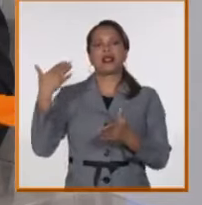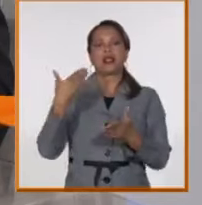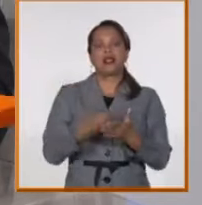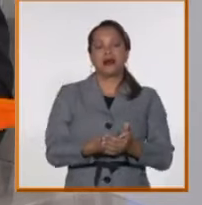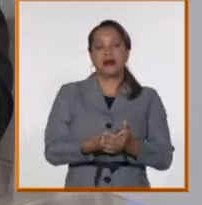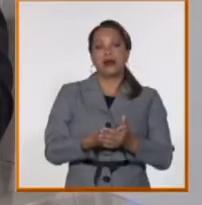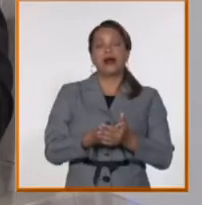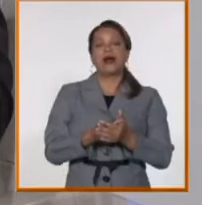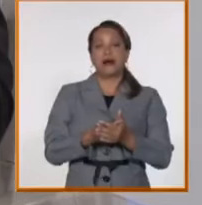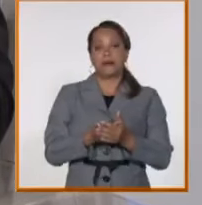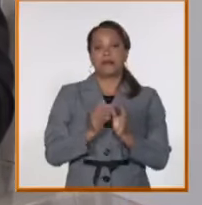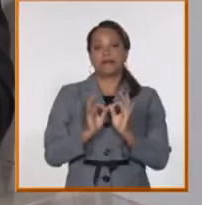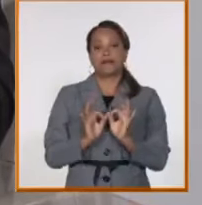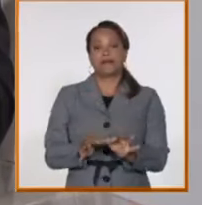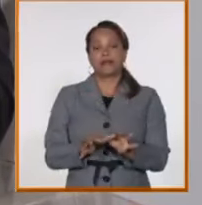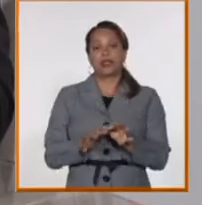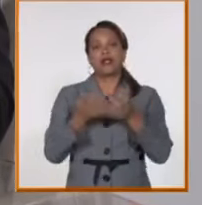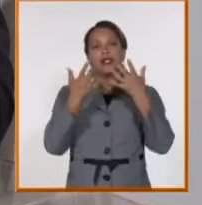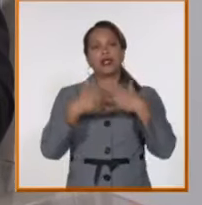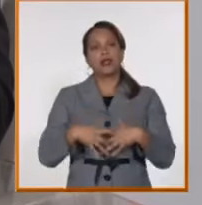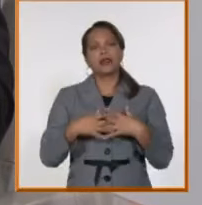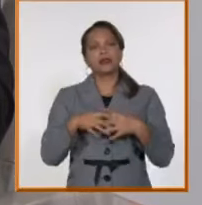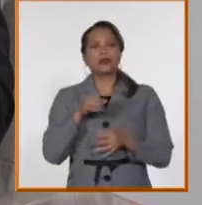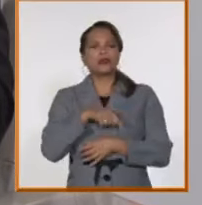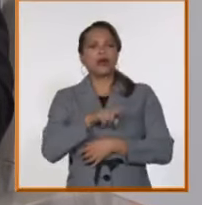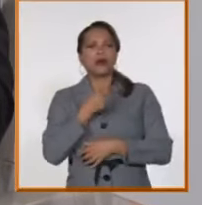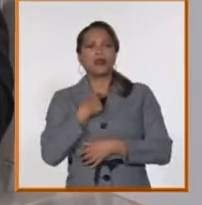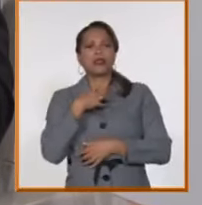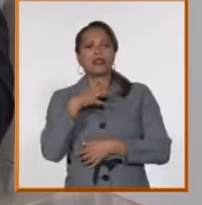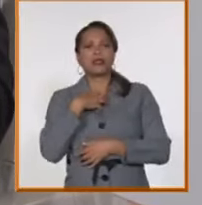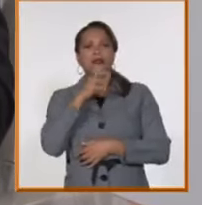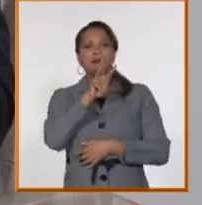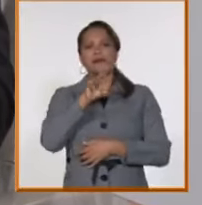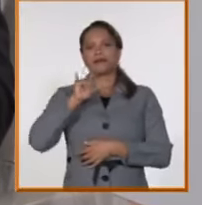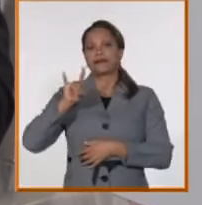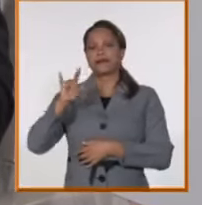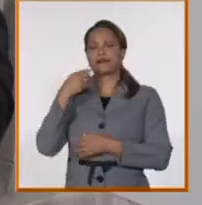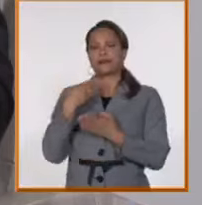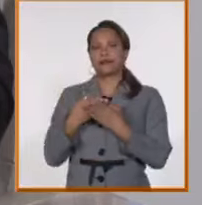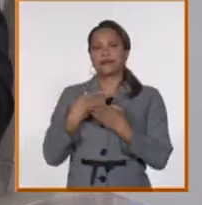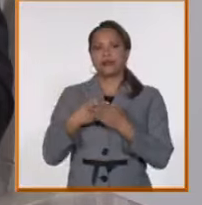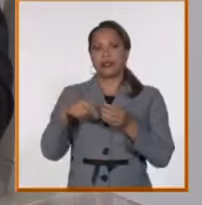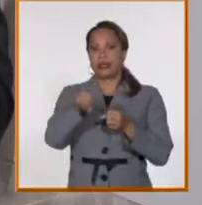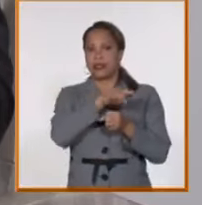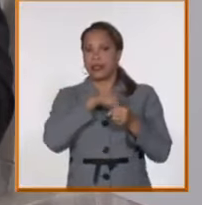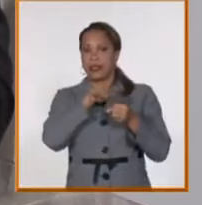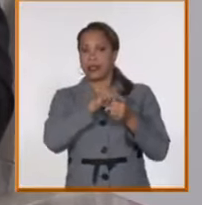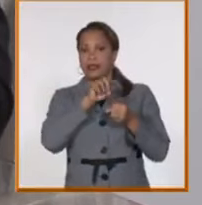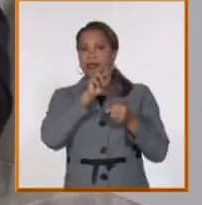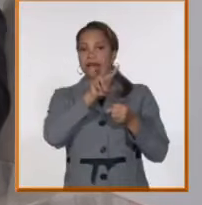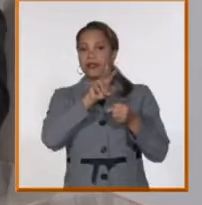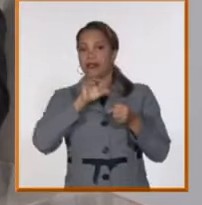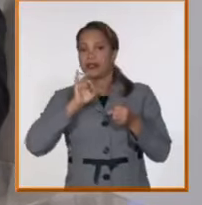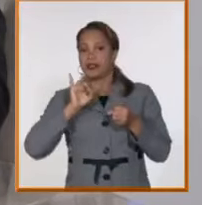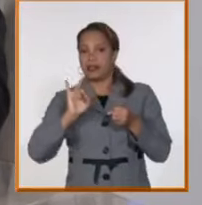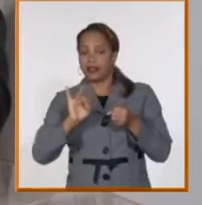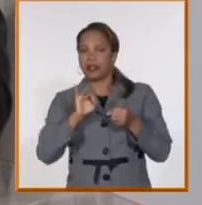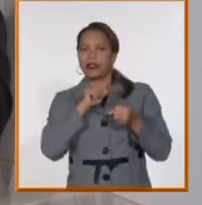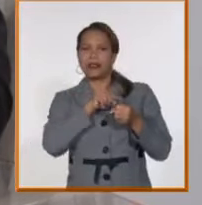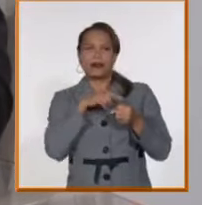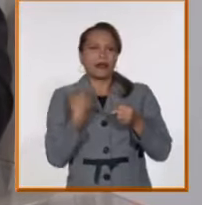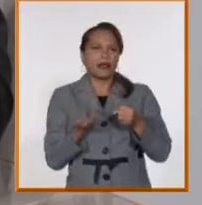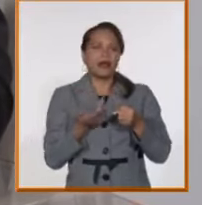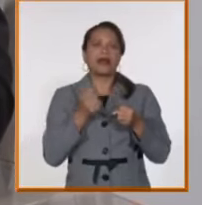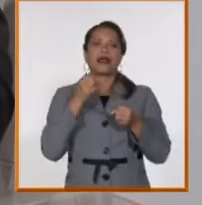industria bueno eh hoy actualmente tenemos 39 empresas de las cuales eh 27 son empresas